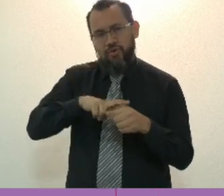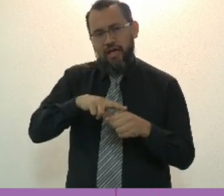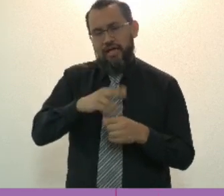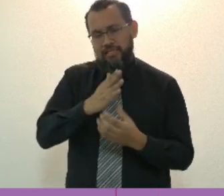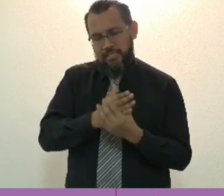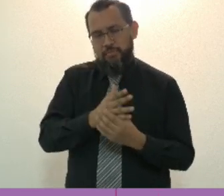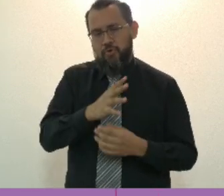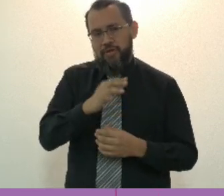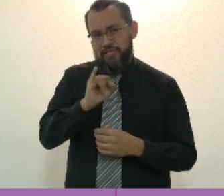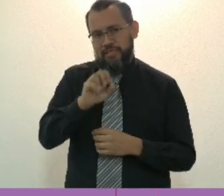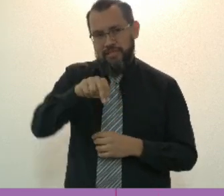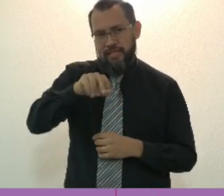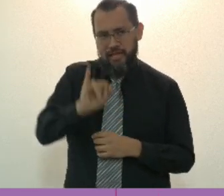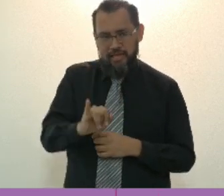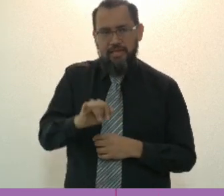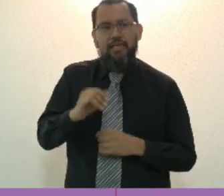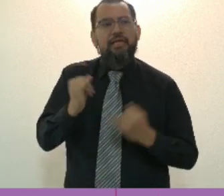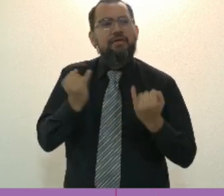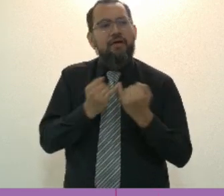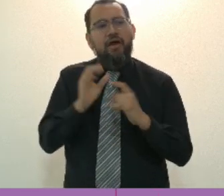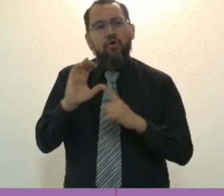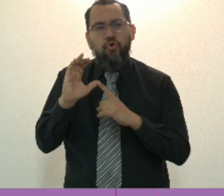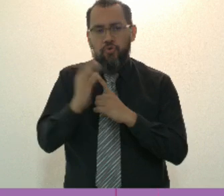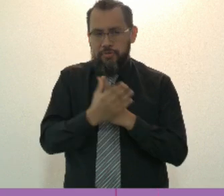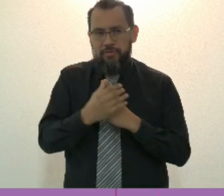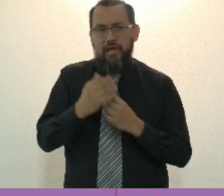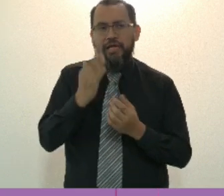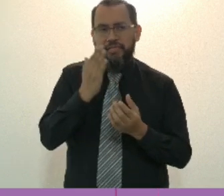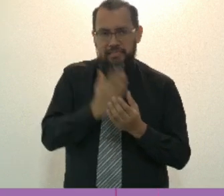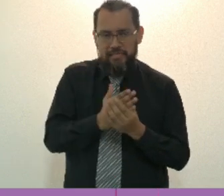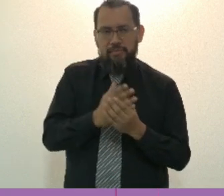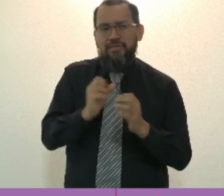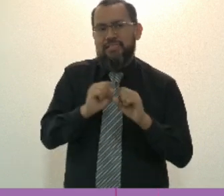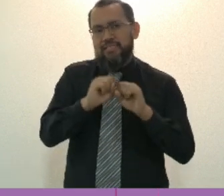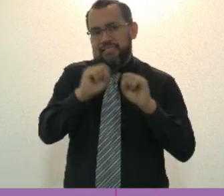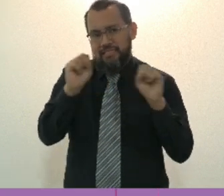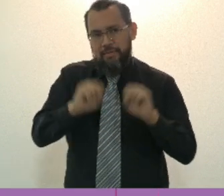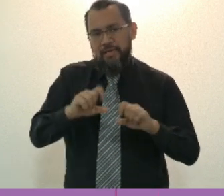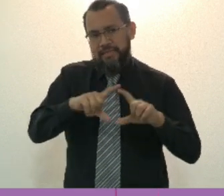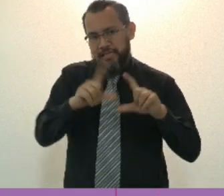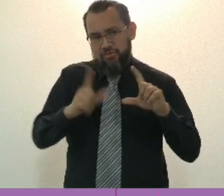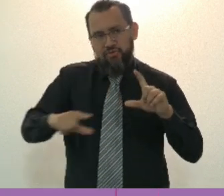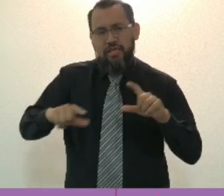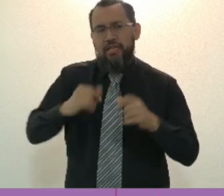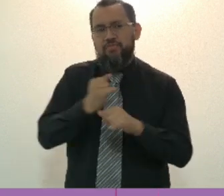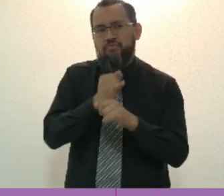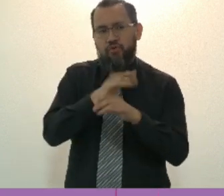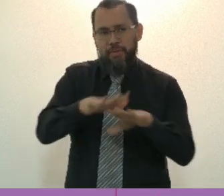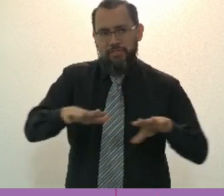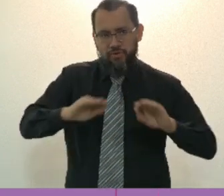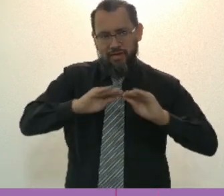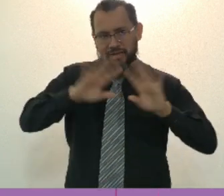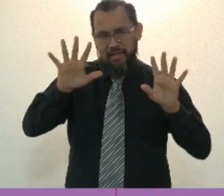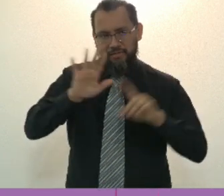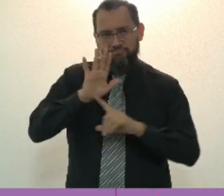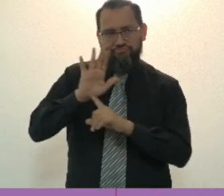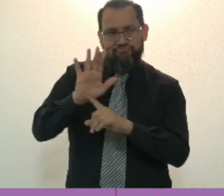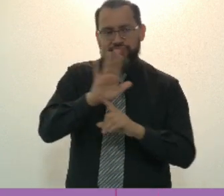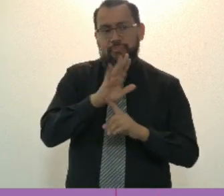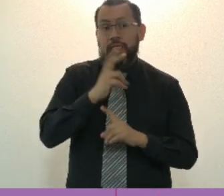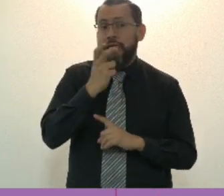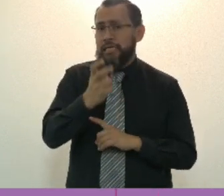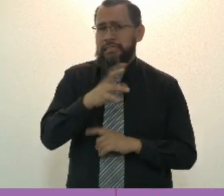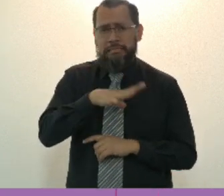INAI. Está la Comisión de Archivos y Gestión Documental del Sistema Nacional de Transparencia y en lo particular